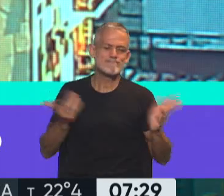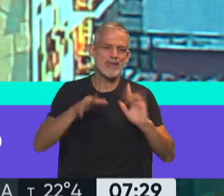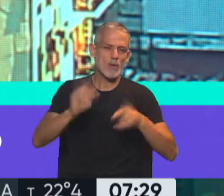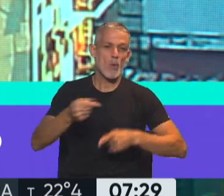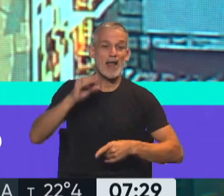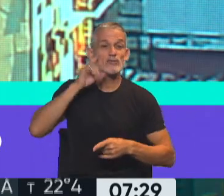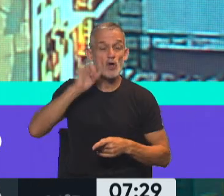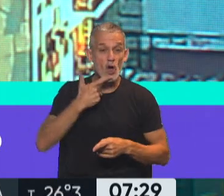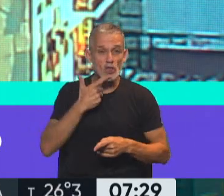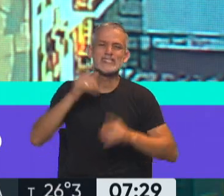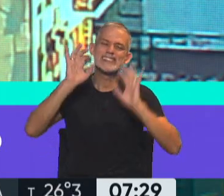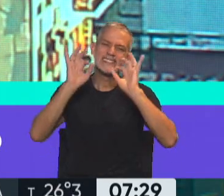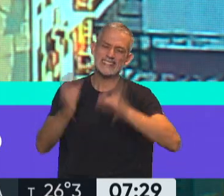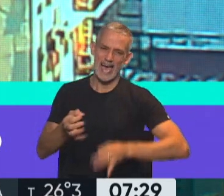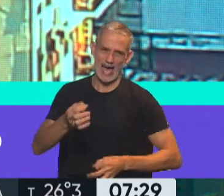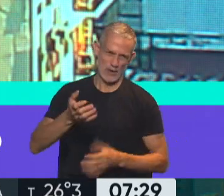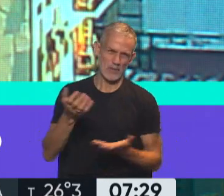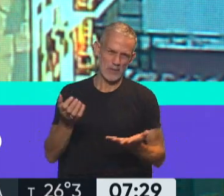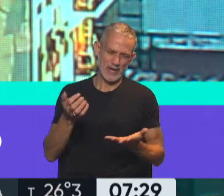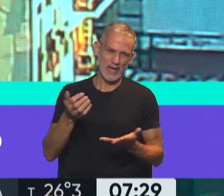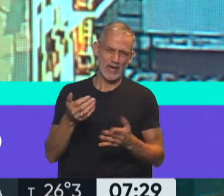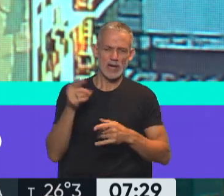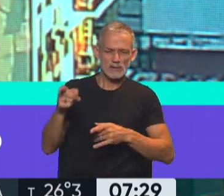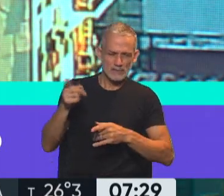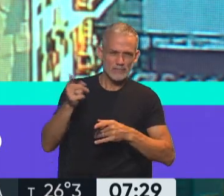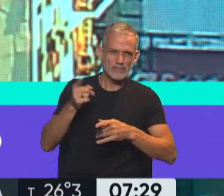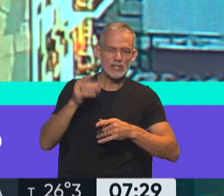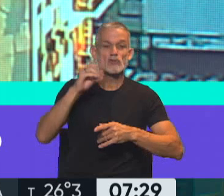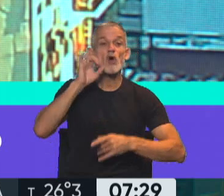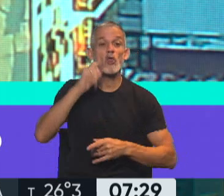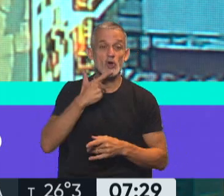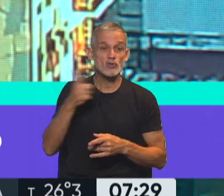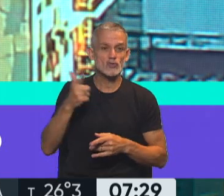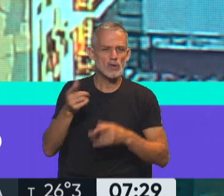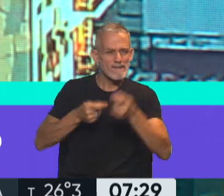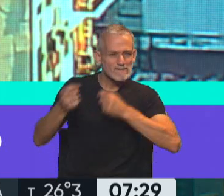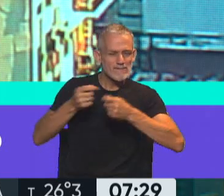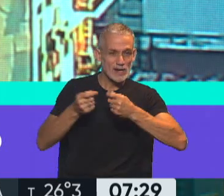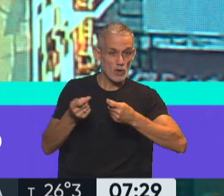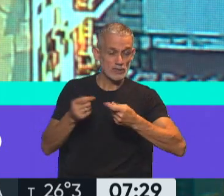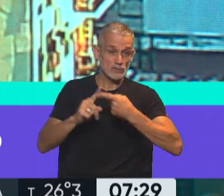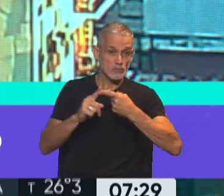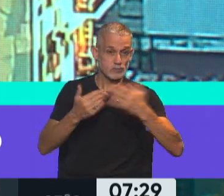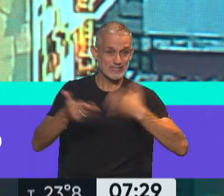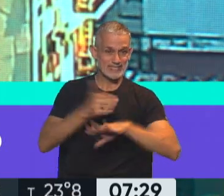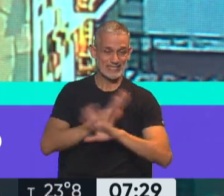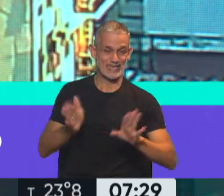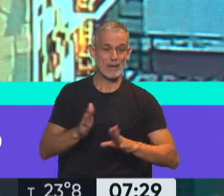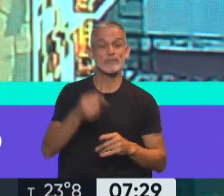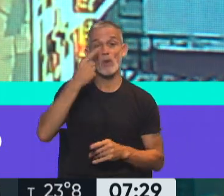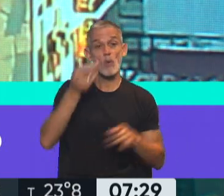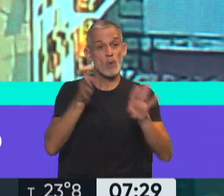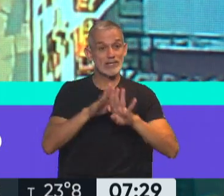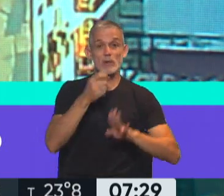entiende digamos estuvo su mano derecha que fue sergio echó participando en las negociaciones y ya para cerrar lo cierto es que